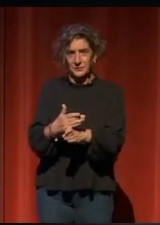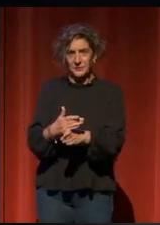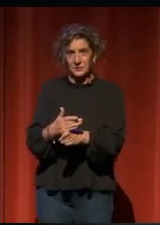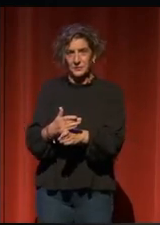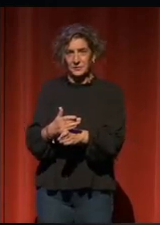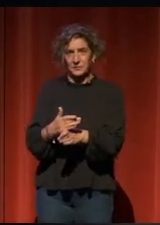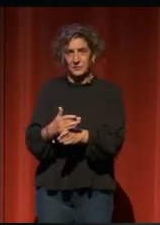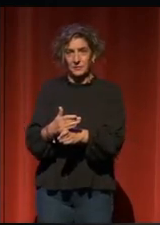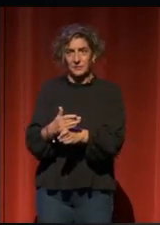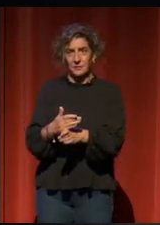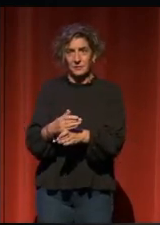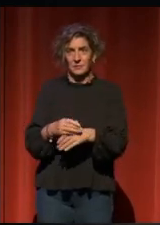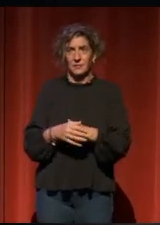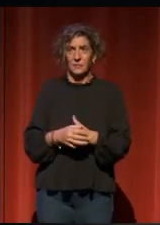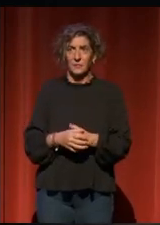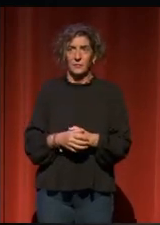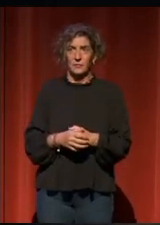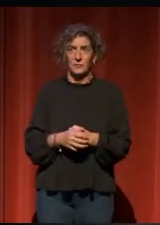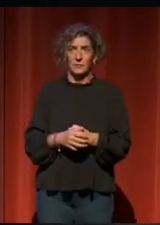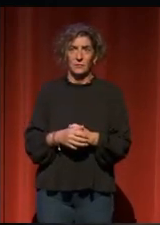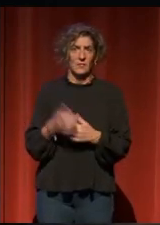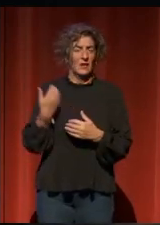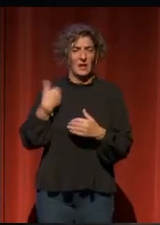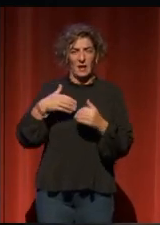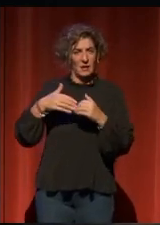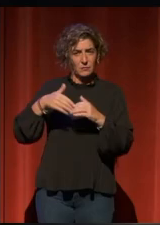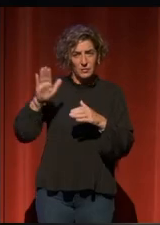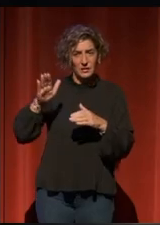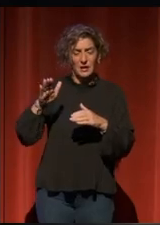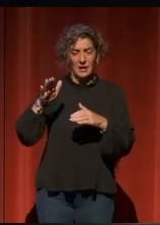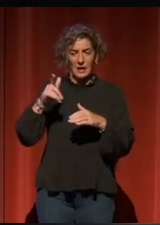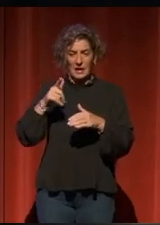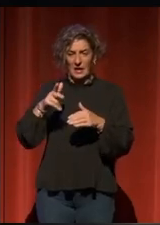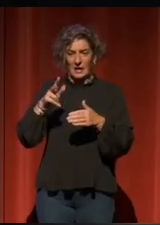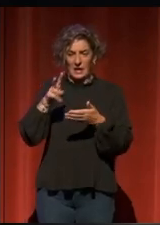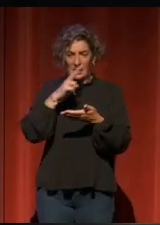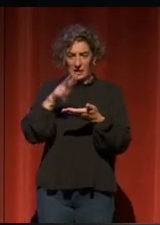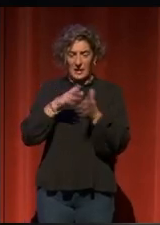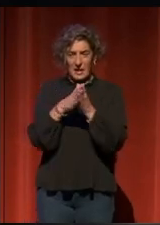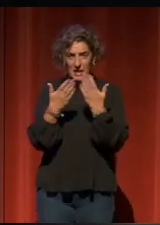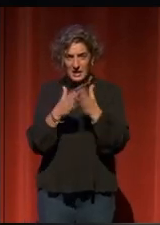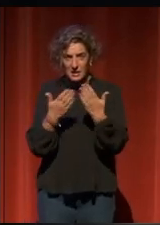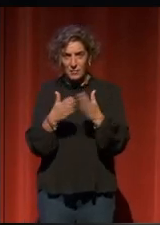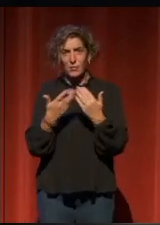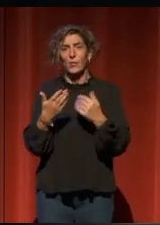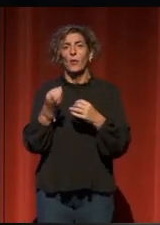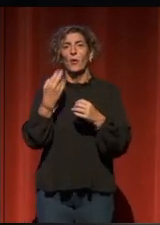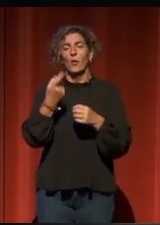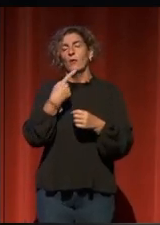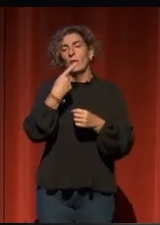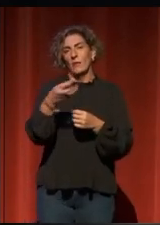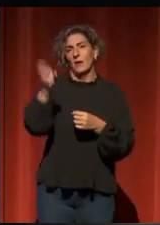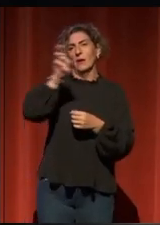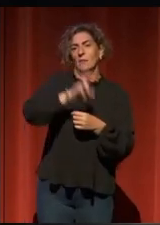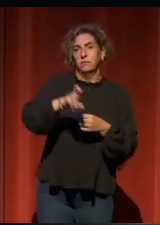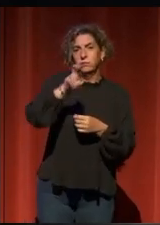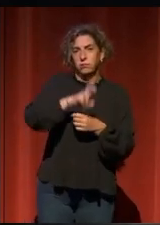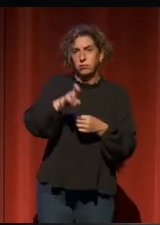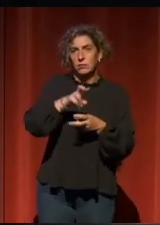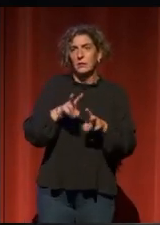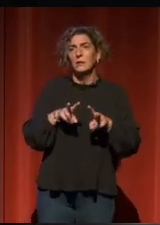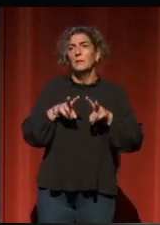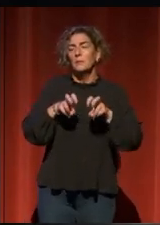Estaría además apelar a la historia del libro, evocar el nacimiento y la realidad de las